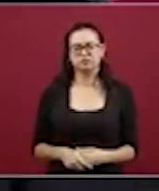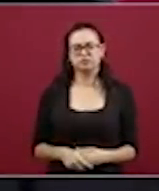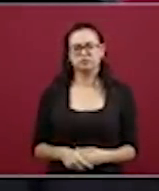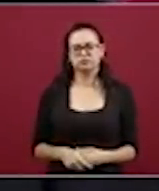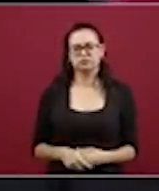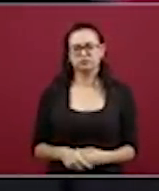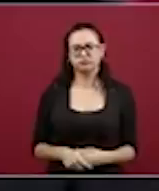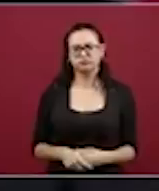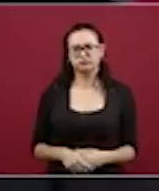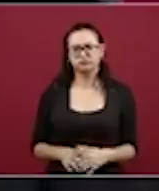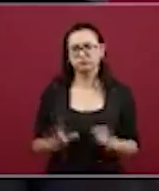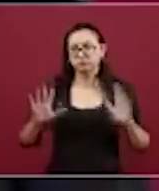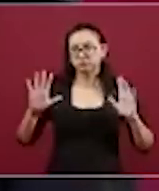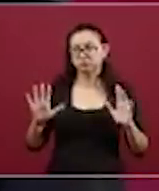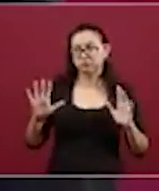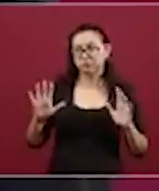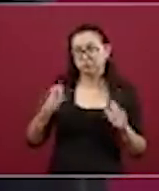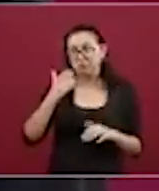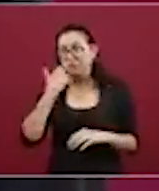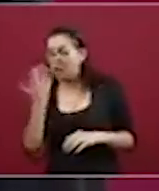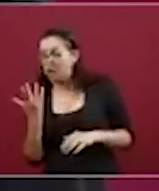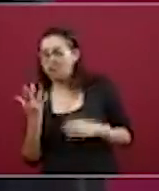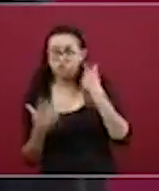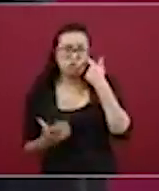se defina una postura